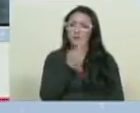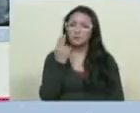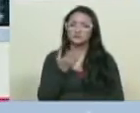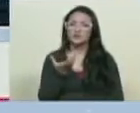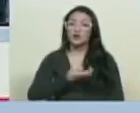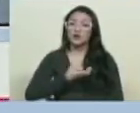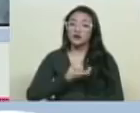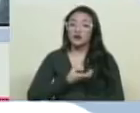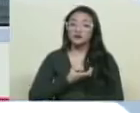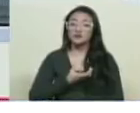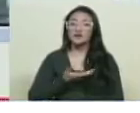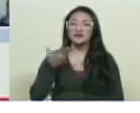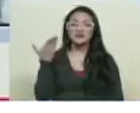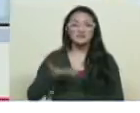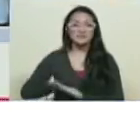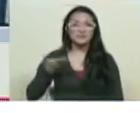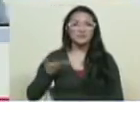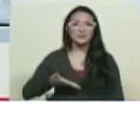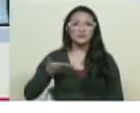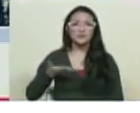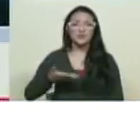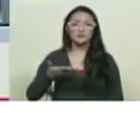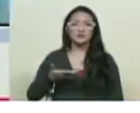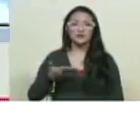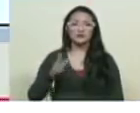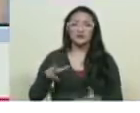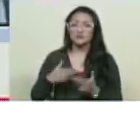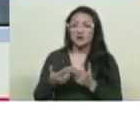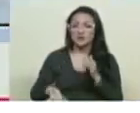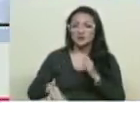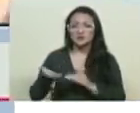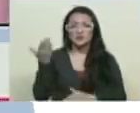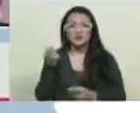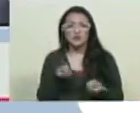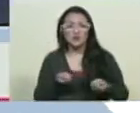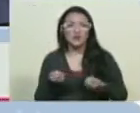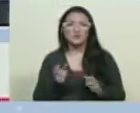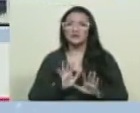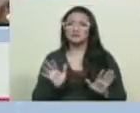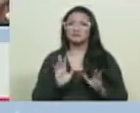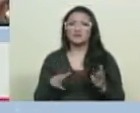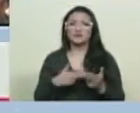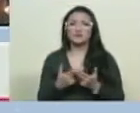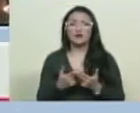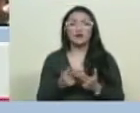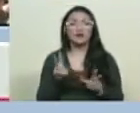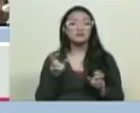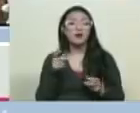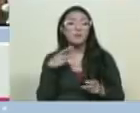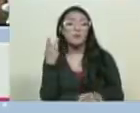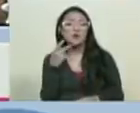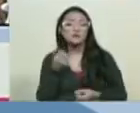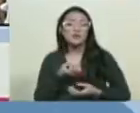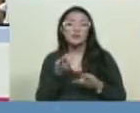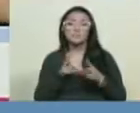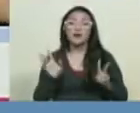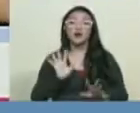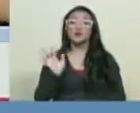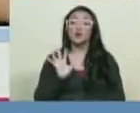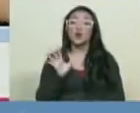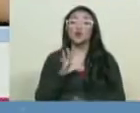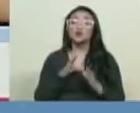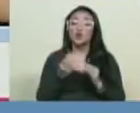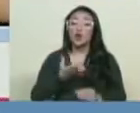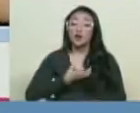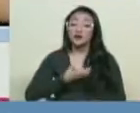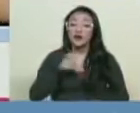son también fuente fundamental para combatir la guerra económica. No es solo un espacio político para garantizar la paz. Todo alcalde